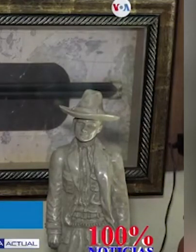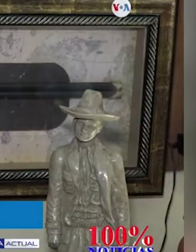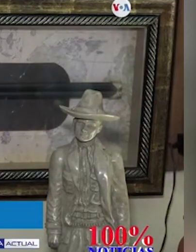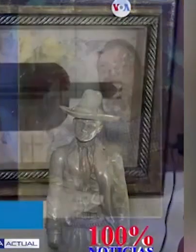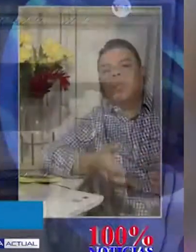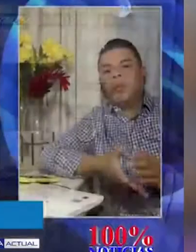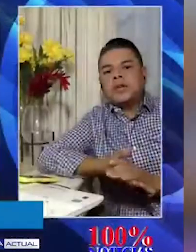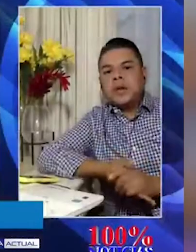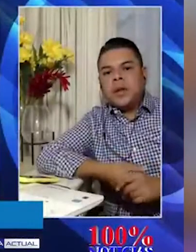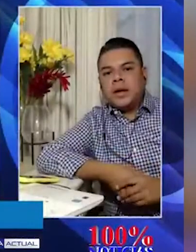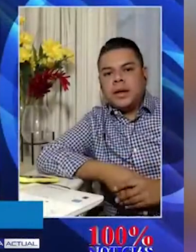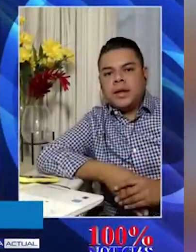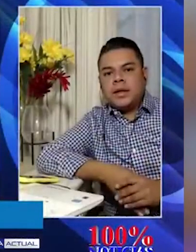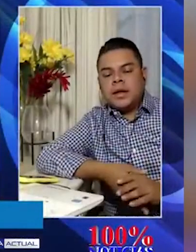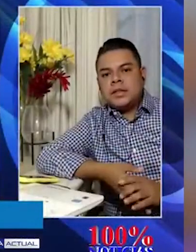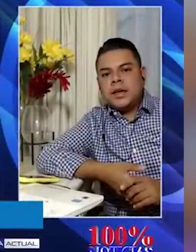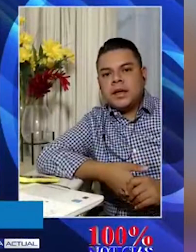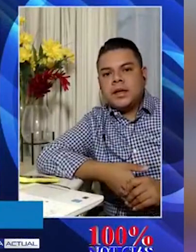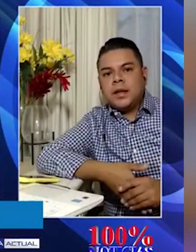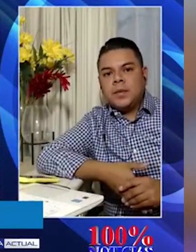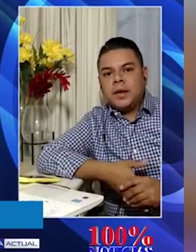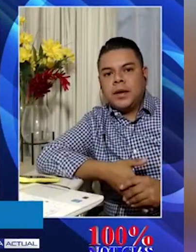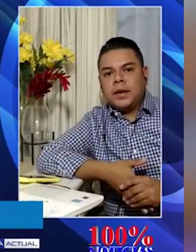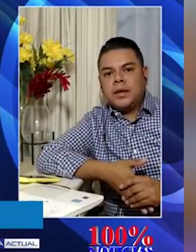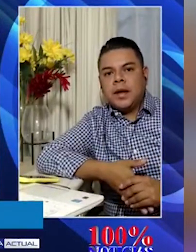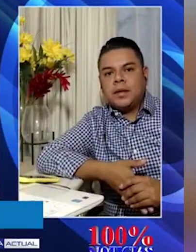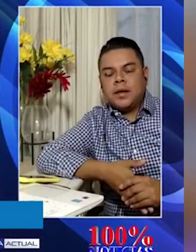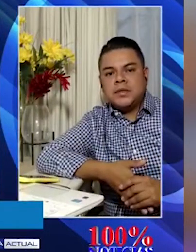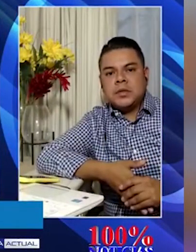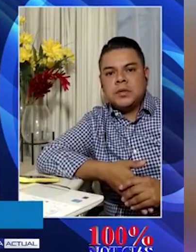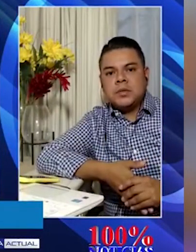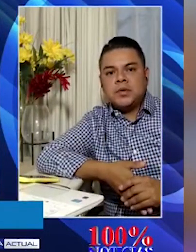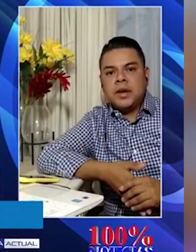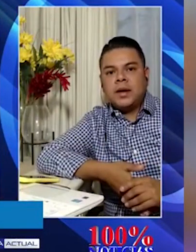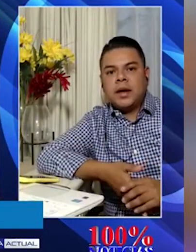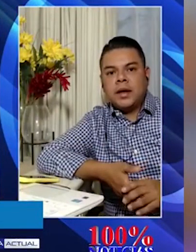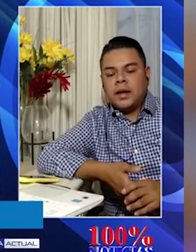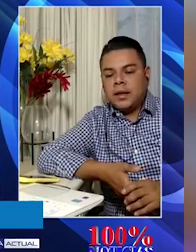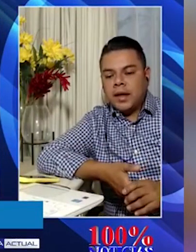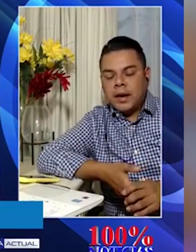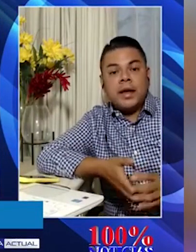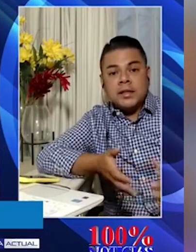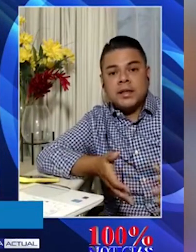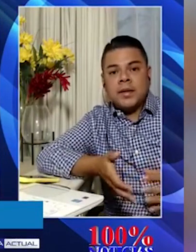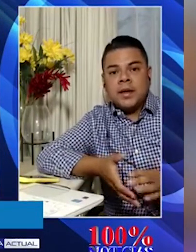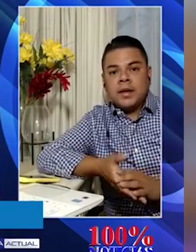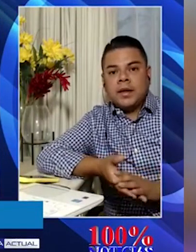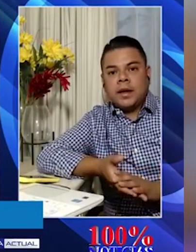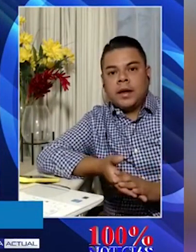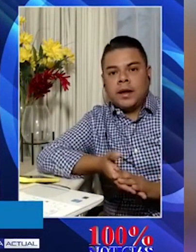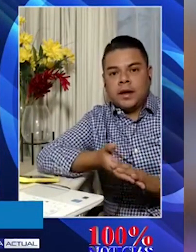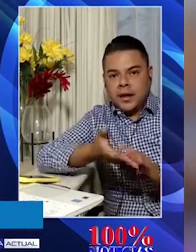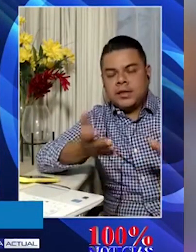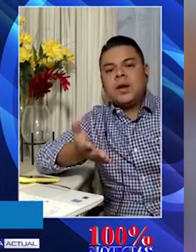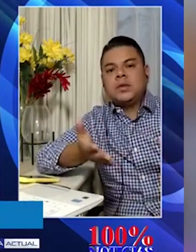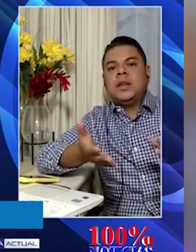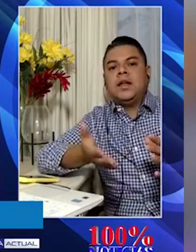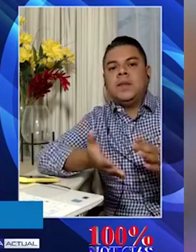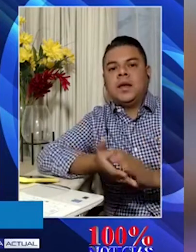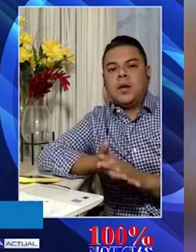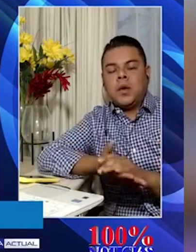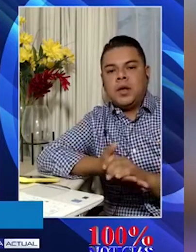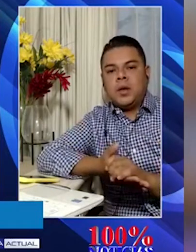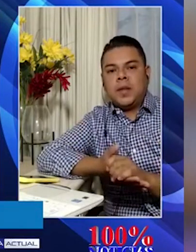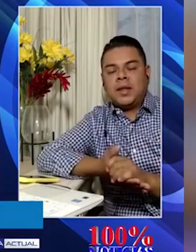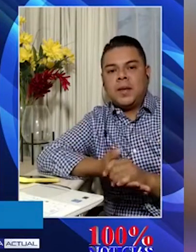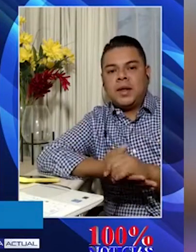Muchas gracias, Uriel. Un gusto poder saludarte a la distancia. Aquí estamos en esta transmisión simultánea, en esta alianza, que gracias a